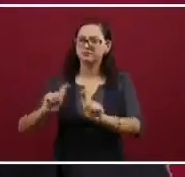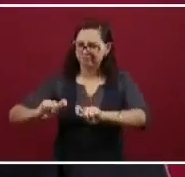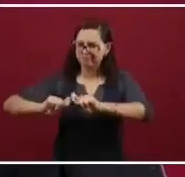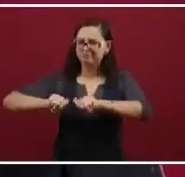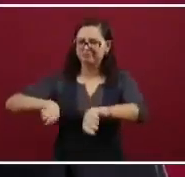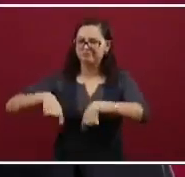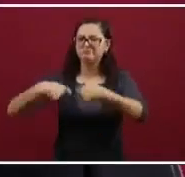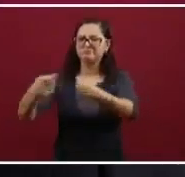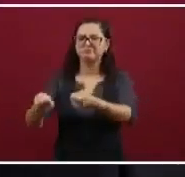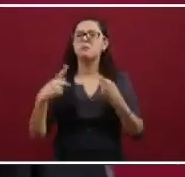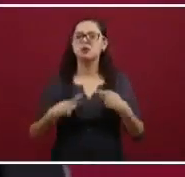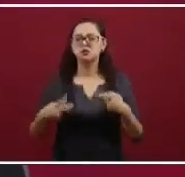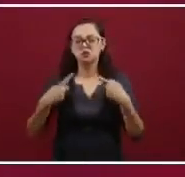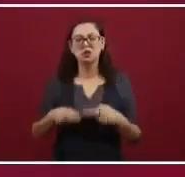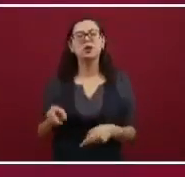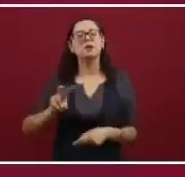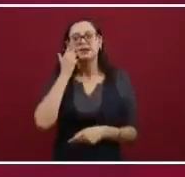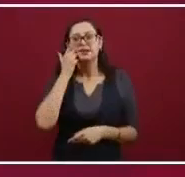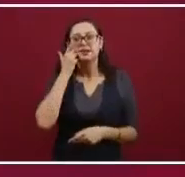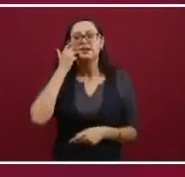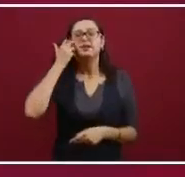concesiones a gente que quiera